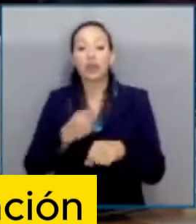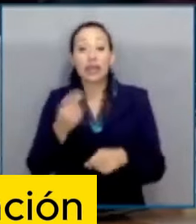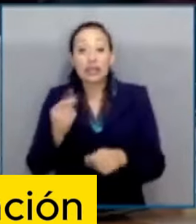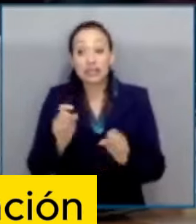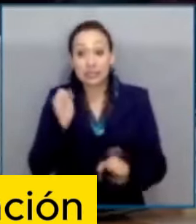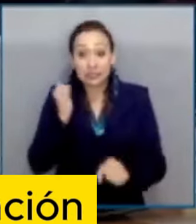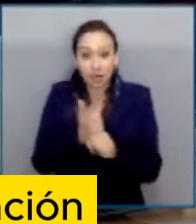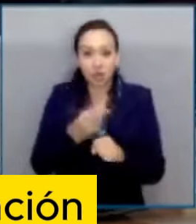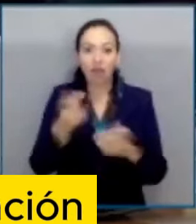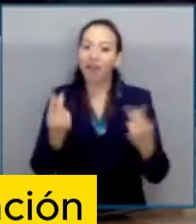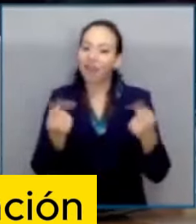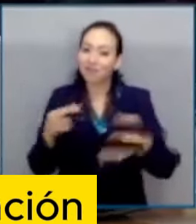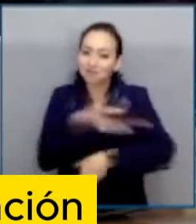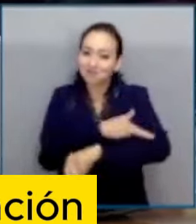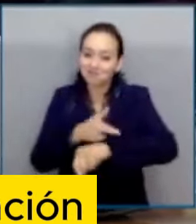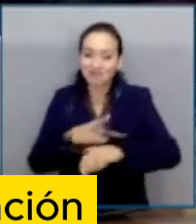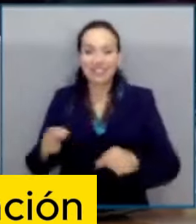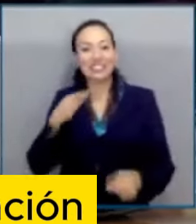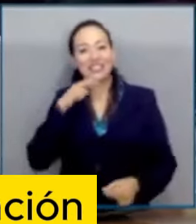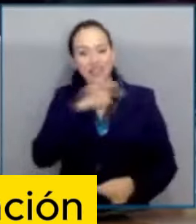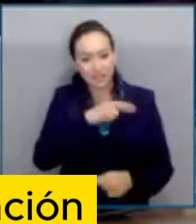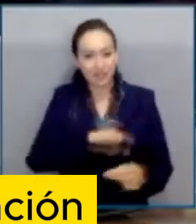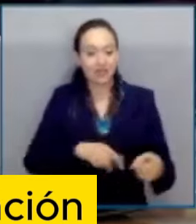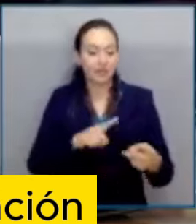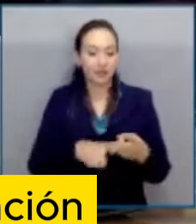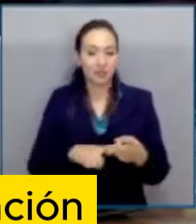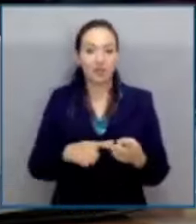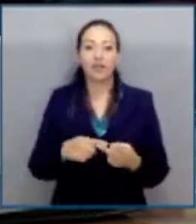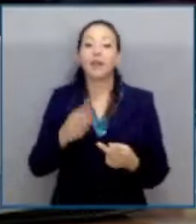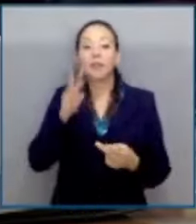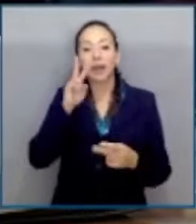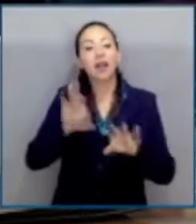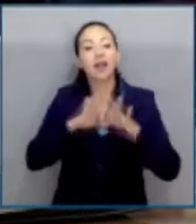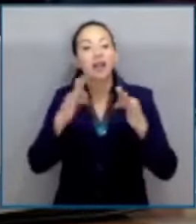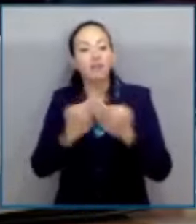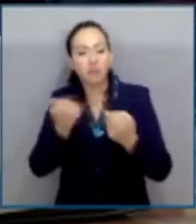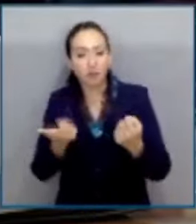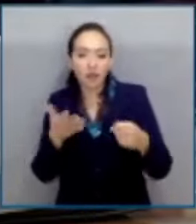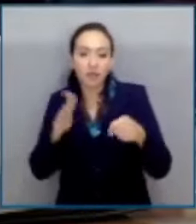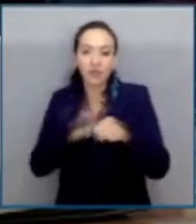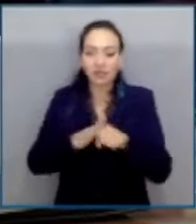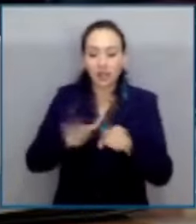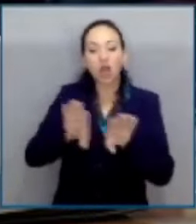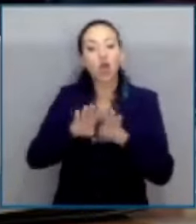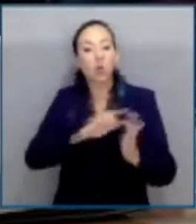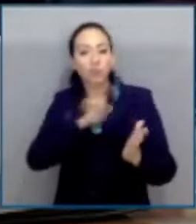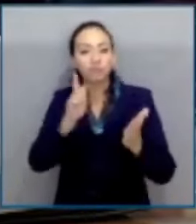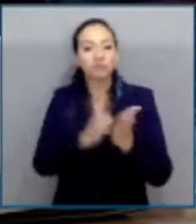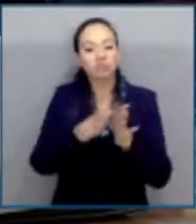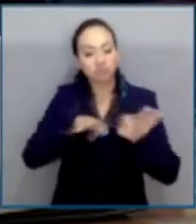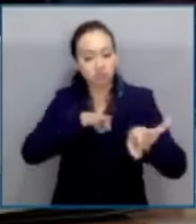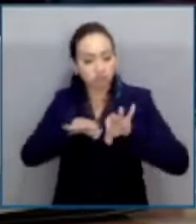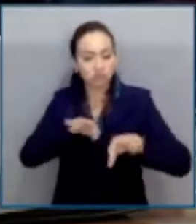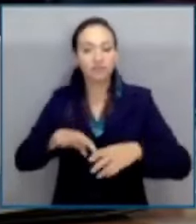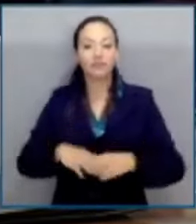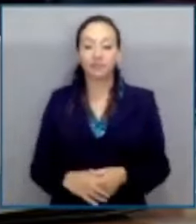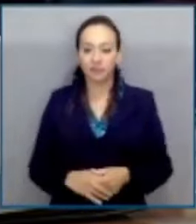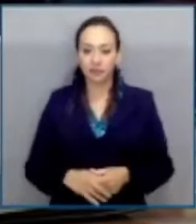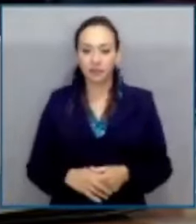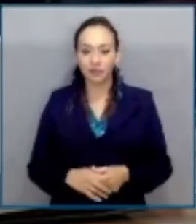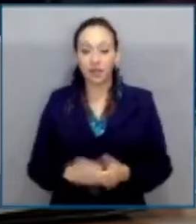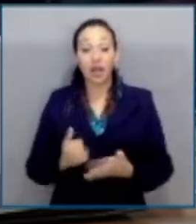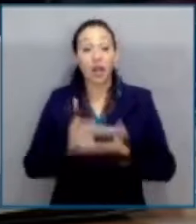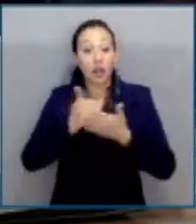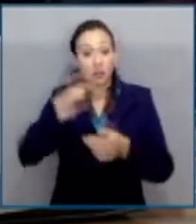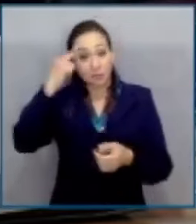posible. Reestructurar la Secretaría Ejecutiva de Administración para desconcentrar sus funciones. Clarificar las